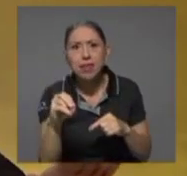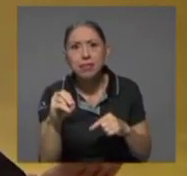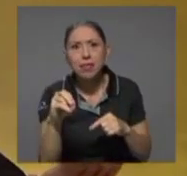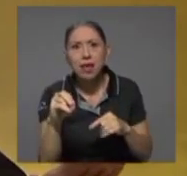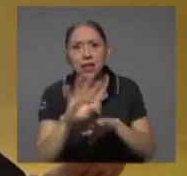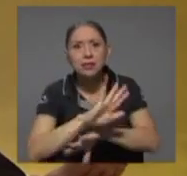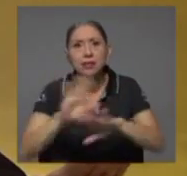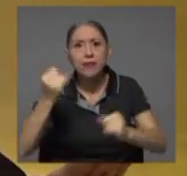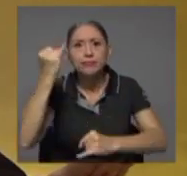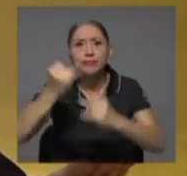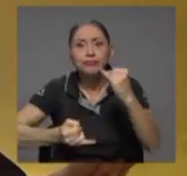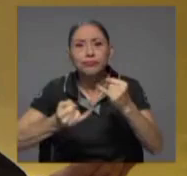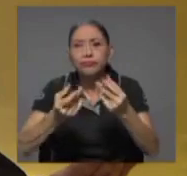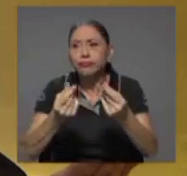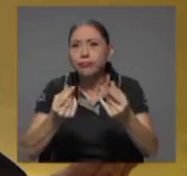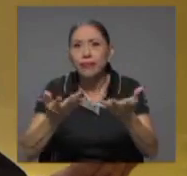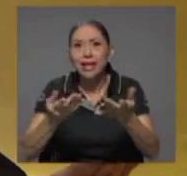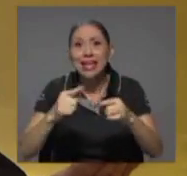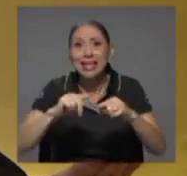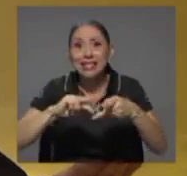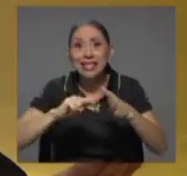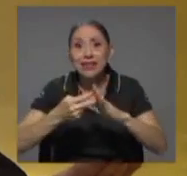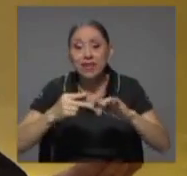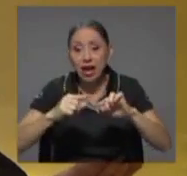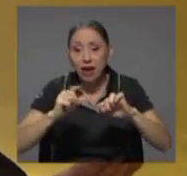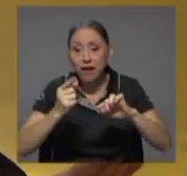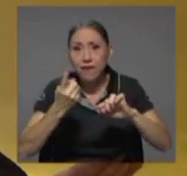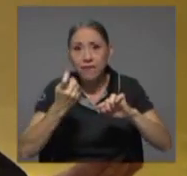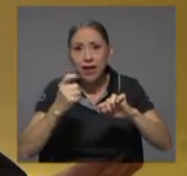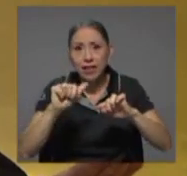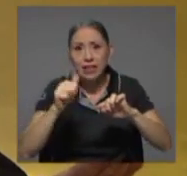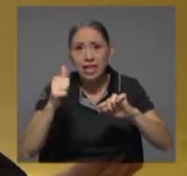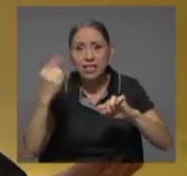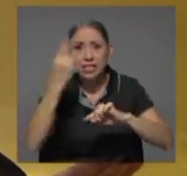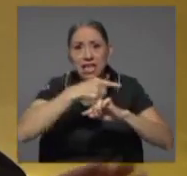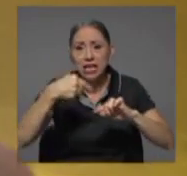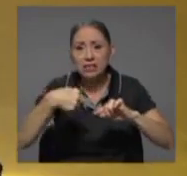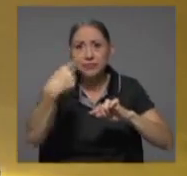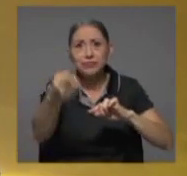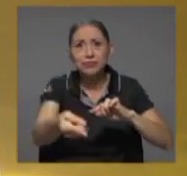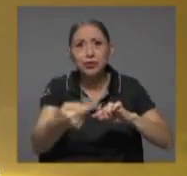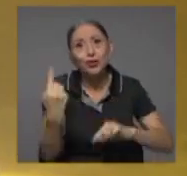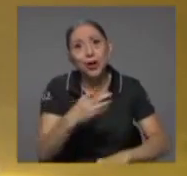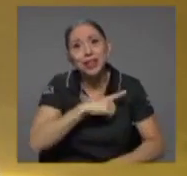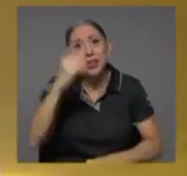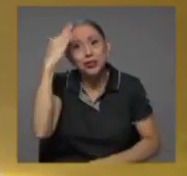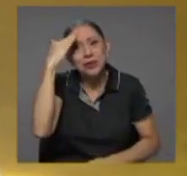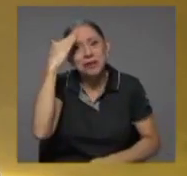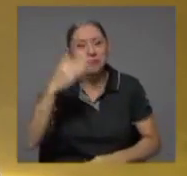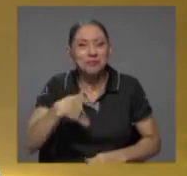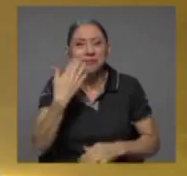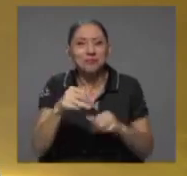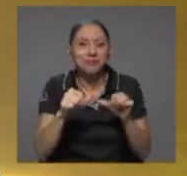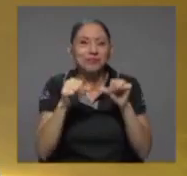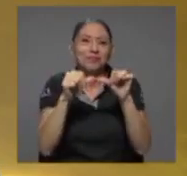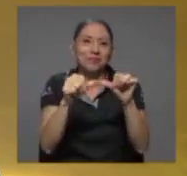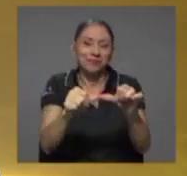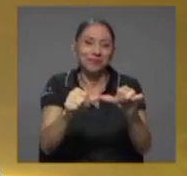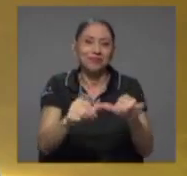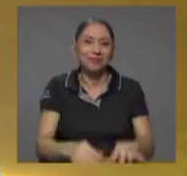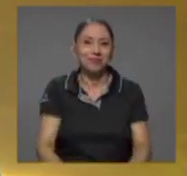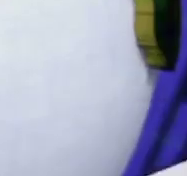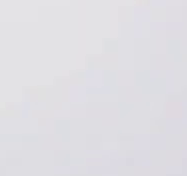los siguientes 10 días solo Dios sabrá, y regresamos una vez que el canal nos invite a